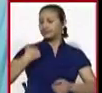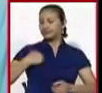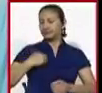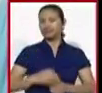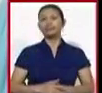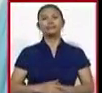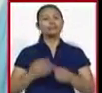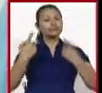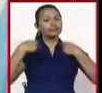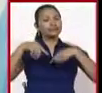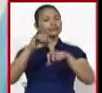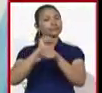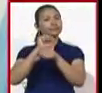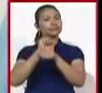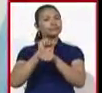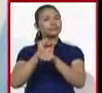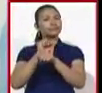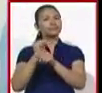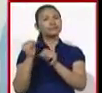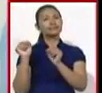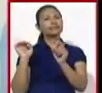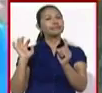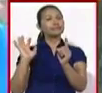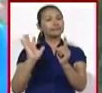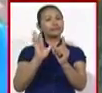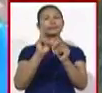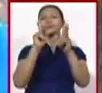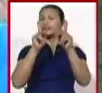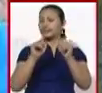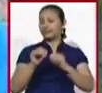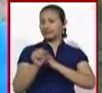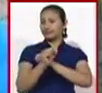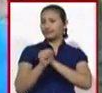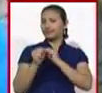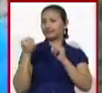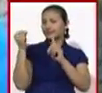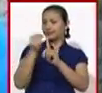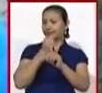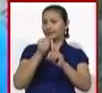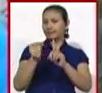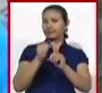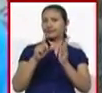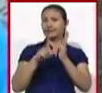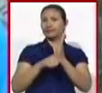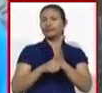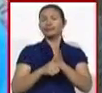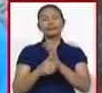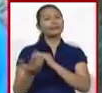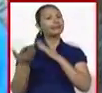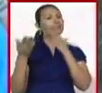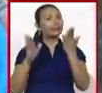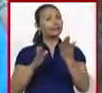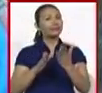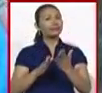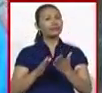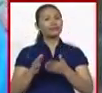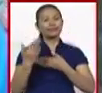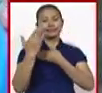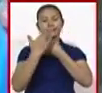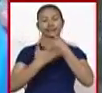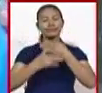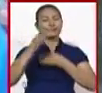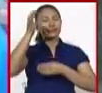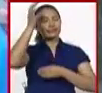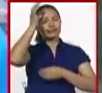Argentina cuando iba a trabajar y fue atacado por un grupo de personas que, tras atracarlo por los golpes recibidos, perdió la vida por un derrame